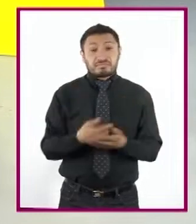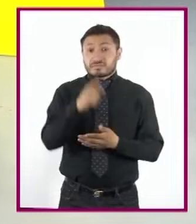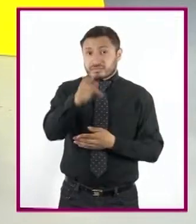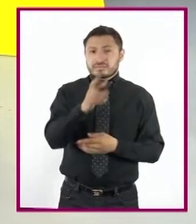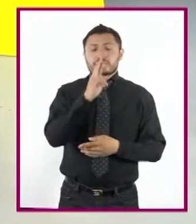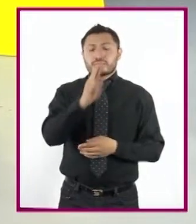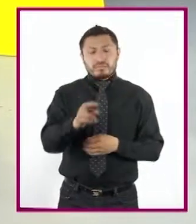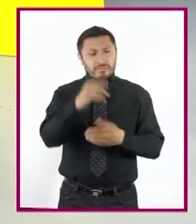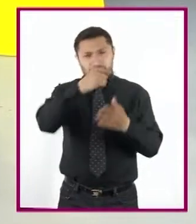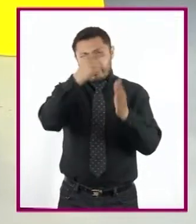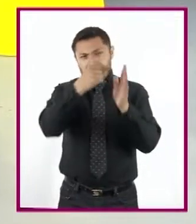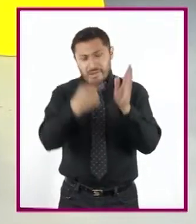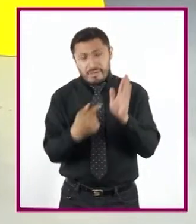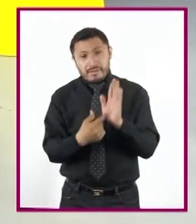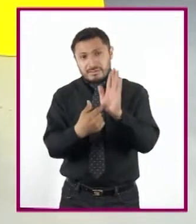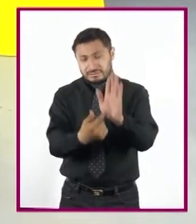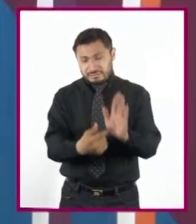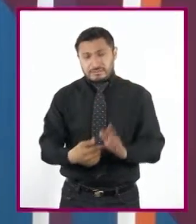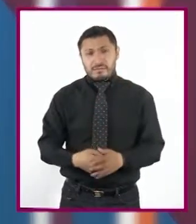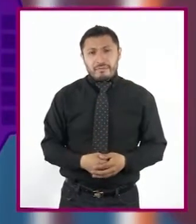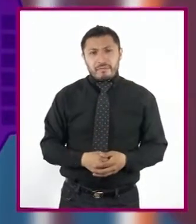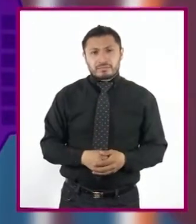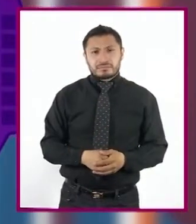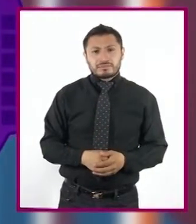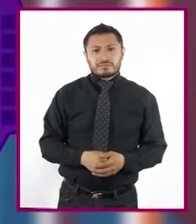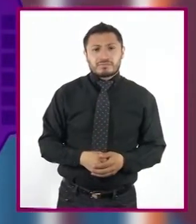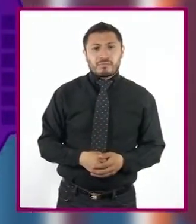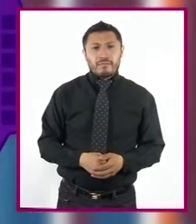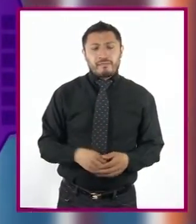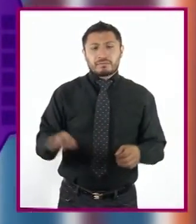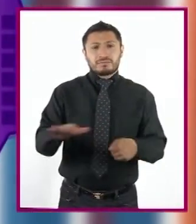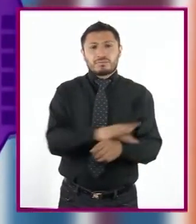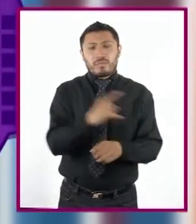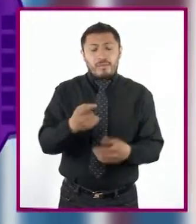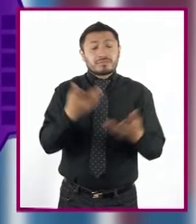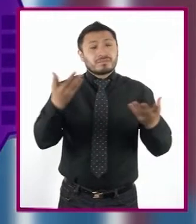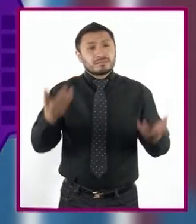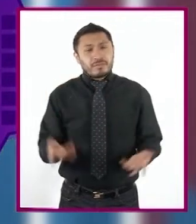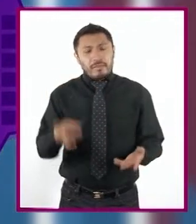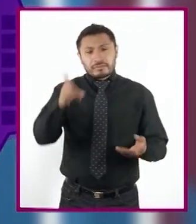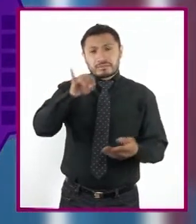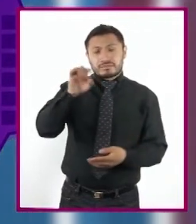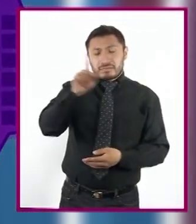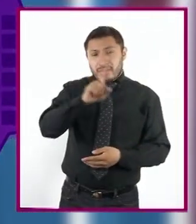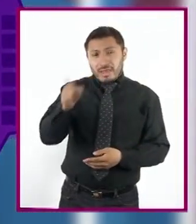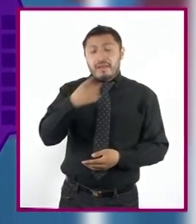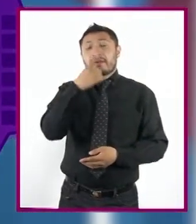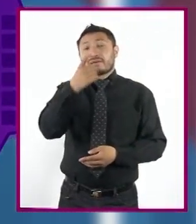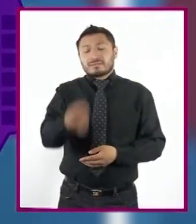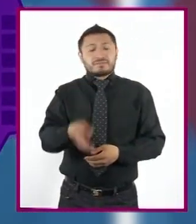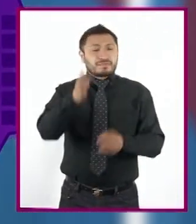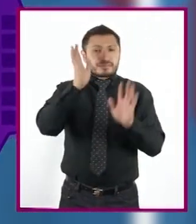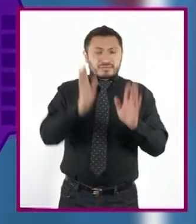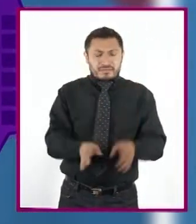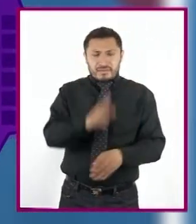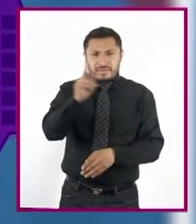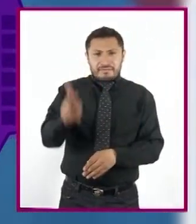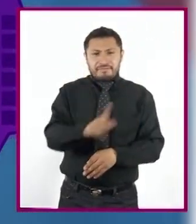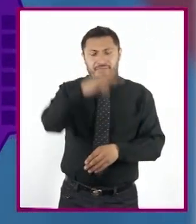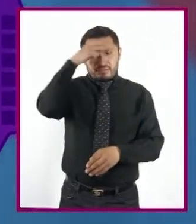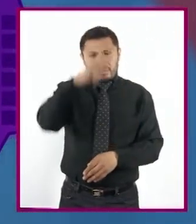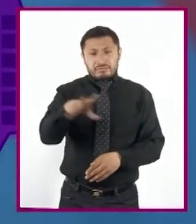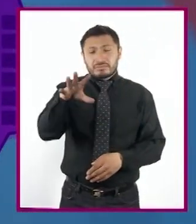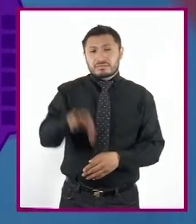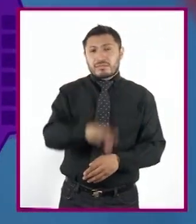las siguientes preguntas en casa. ¿Por qué suponen que Porfirio Díaz declaró que era el momento de que el pueblo mexicano eligiera